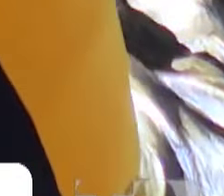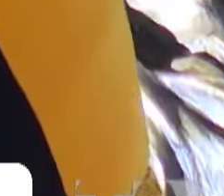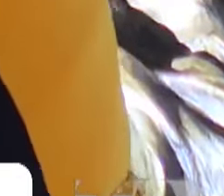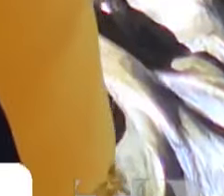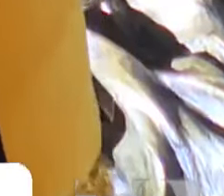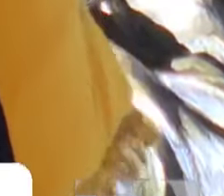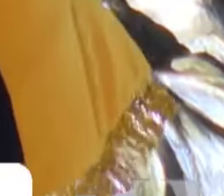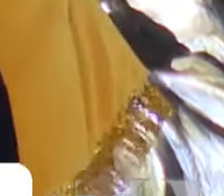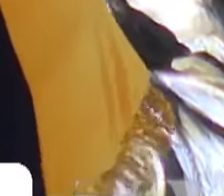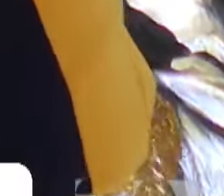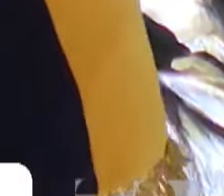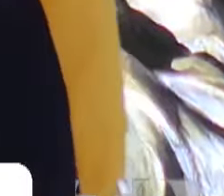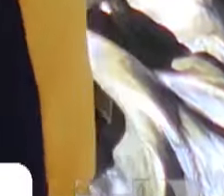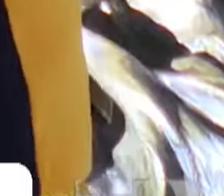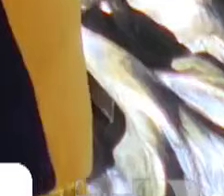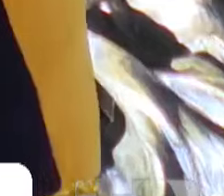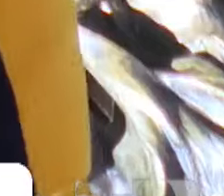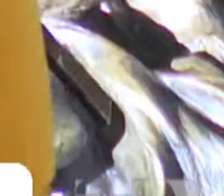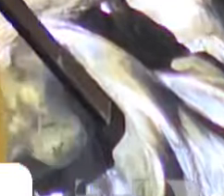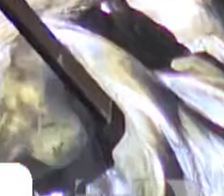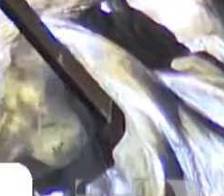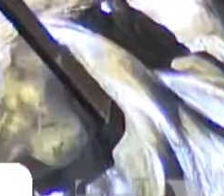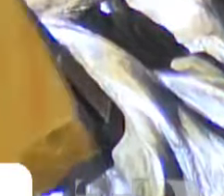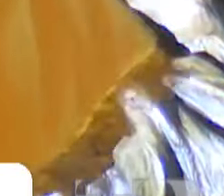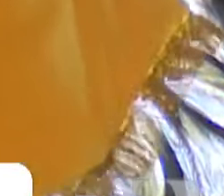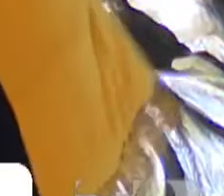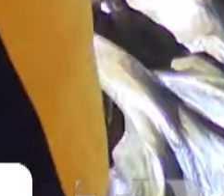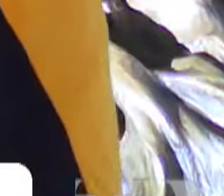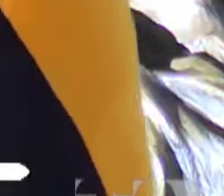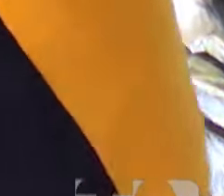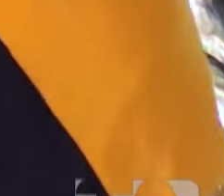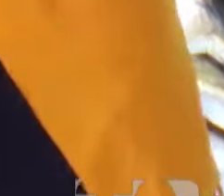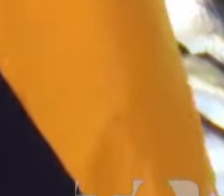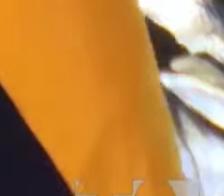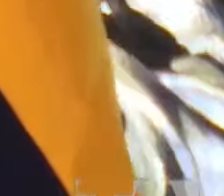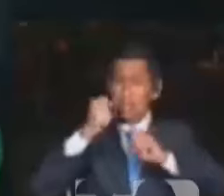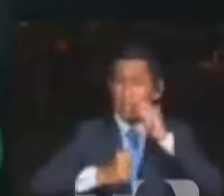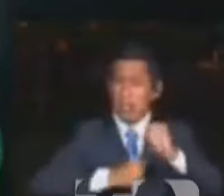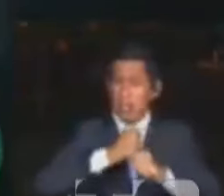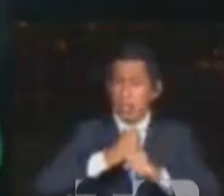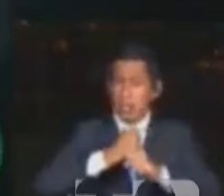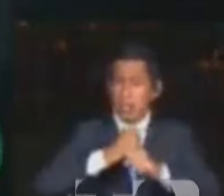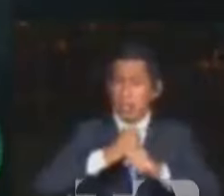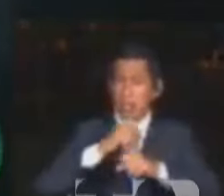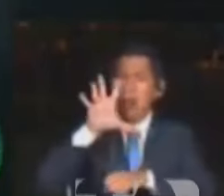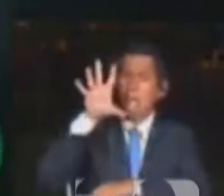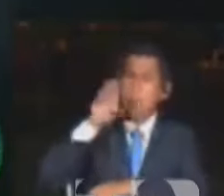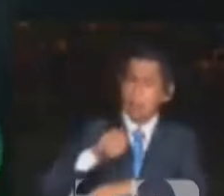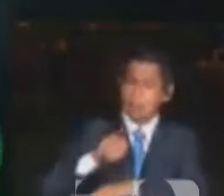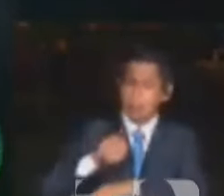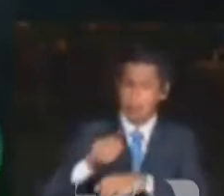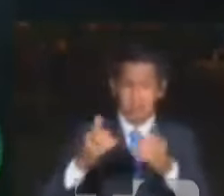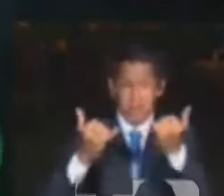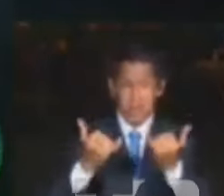guayaco percibe y en el caminar saca los falsos, mentirosos y ambiciosos. El alcalde de la ciudad